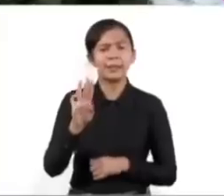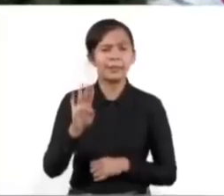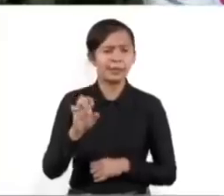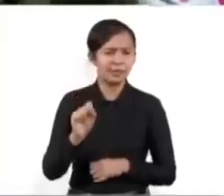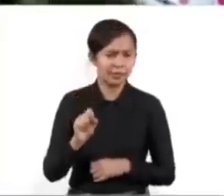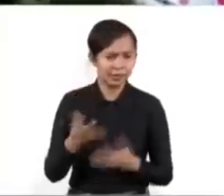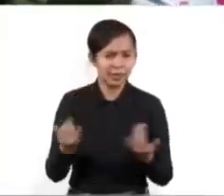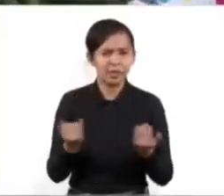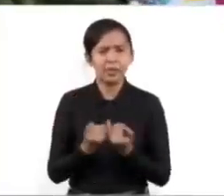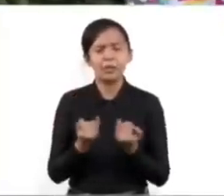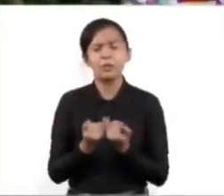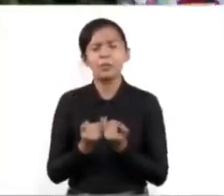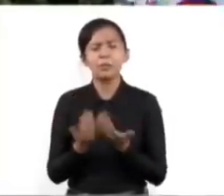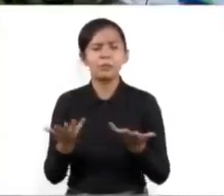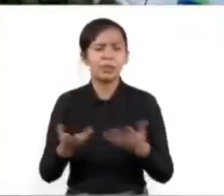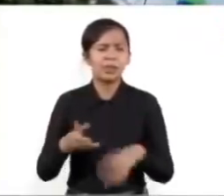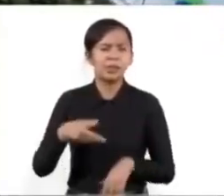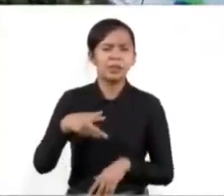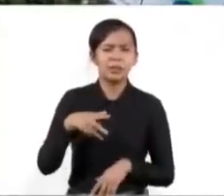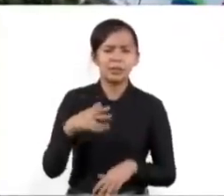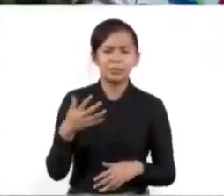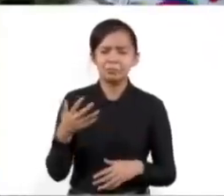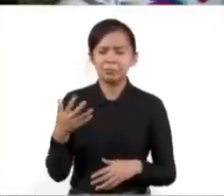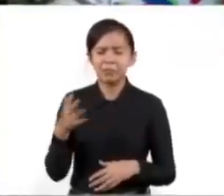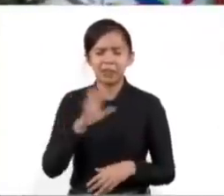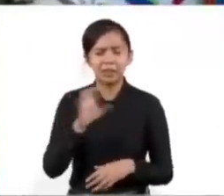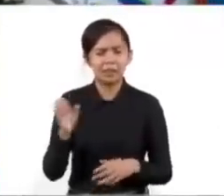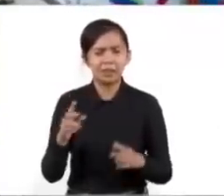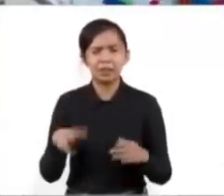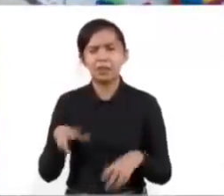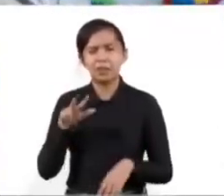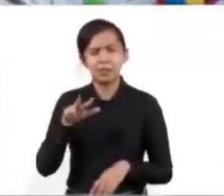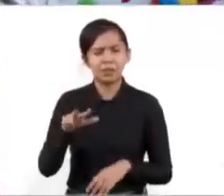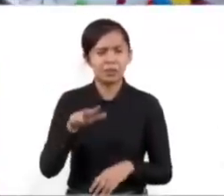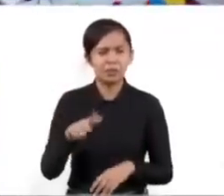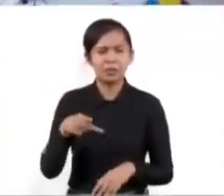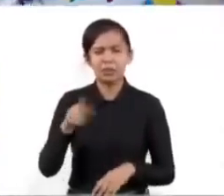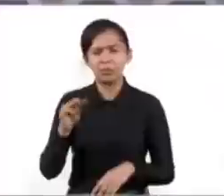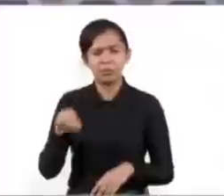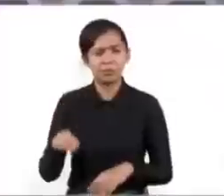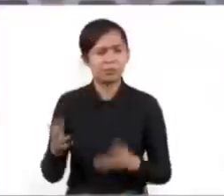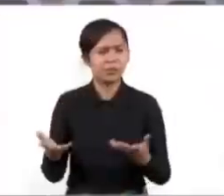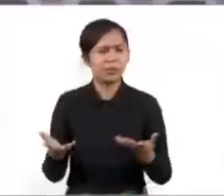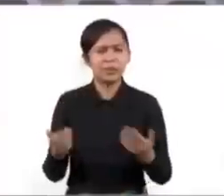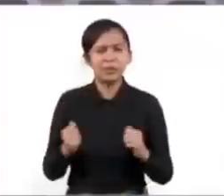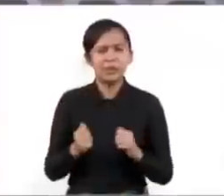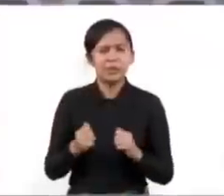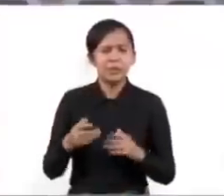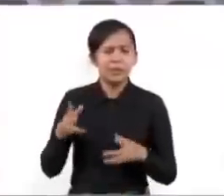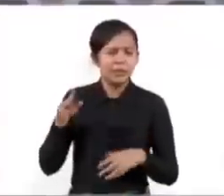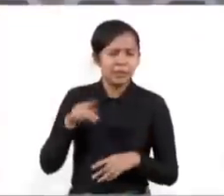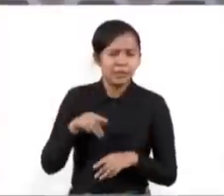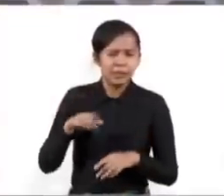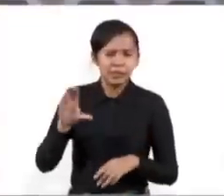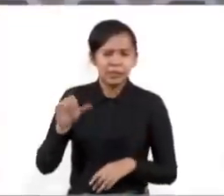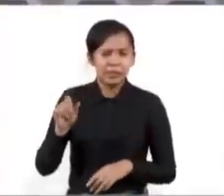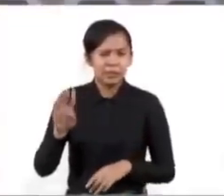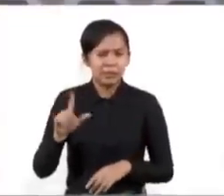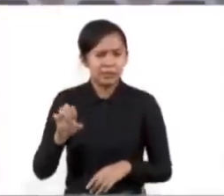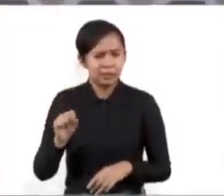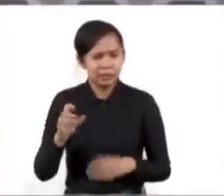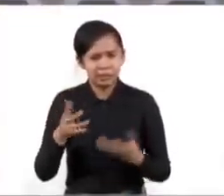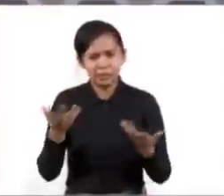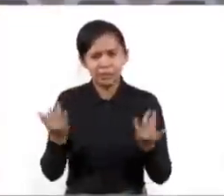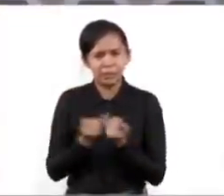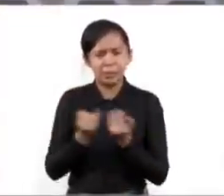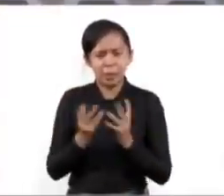lineales, 518 metros lineales de cabezales, 1.400 metros cuadrados de firmes de compresión,